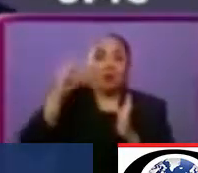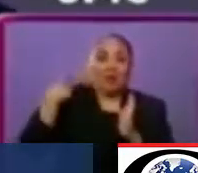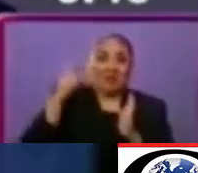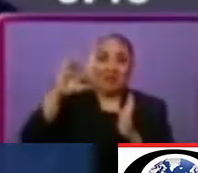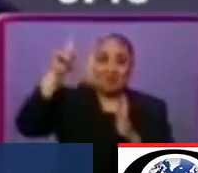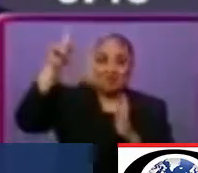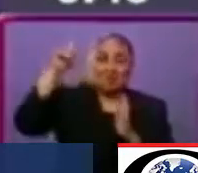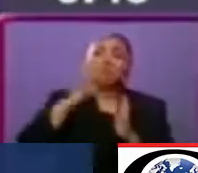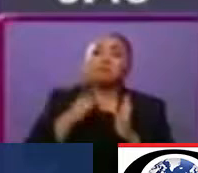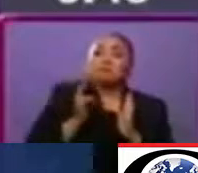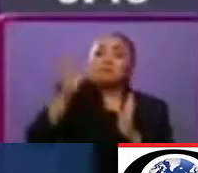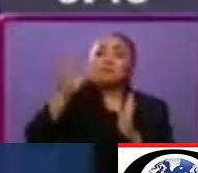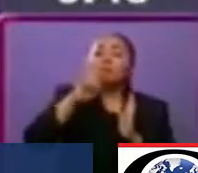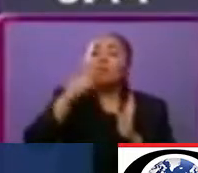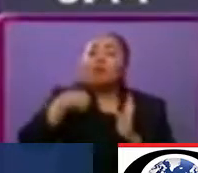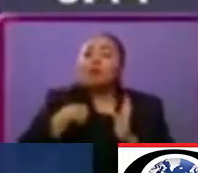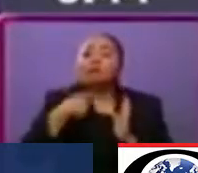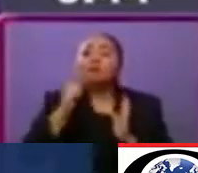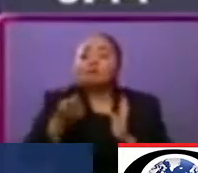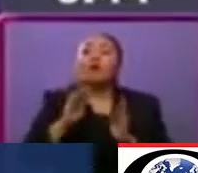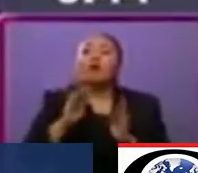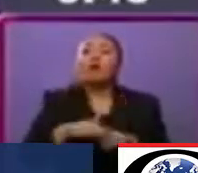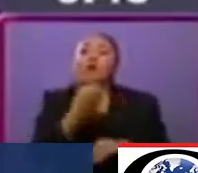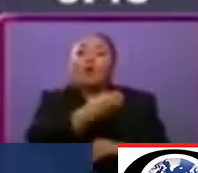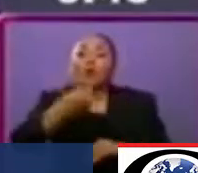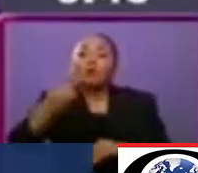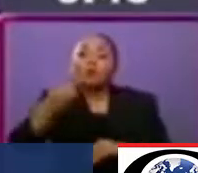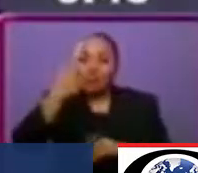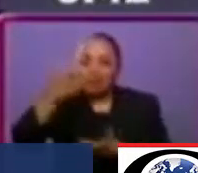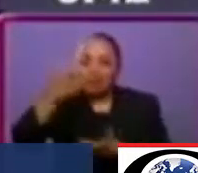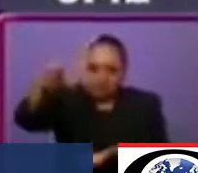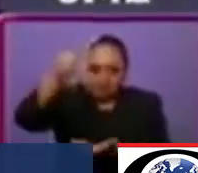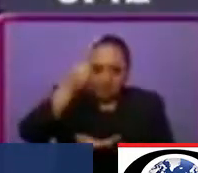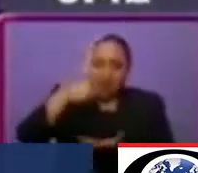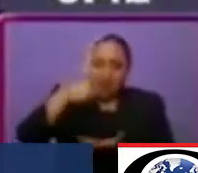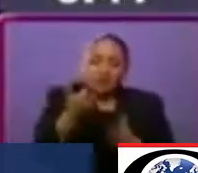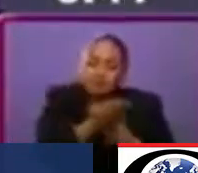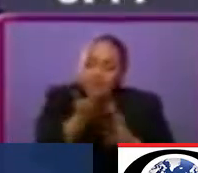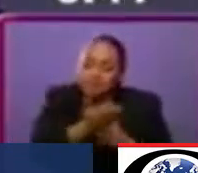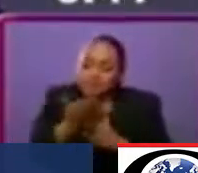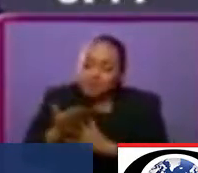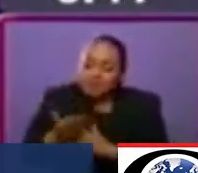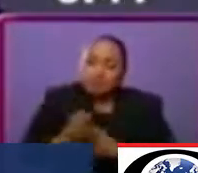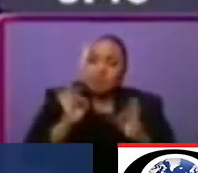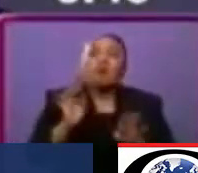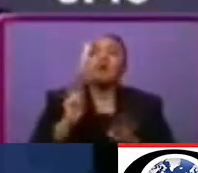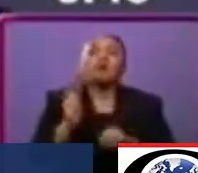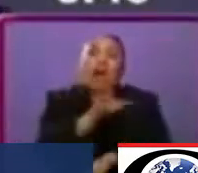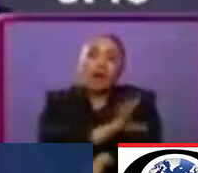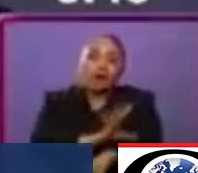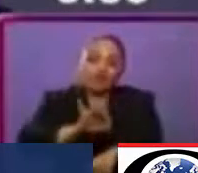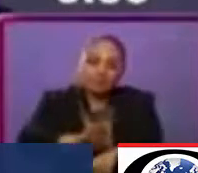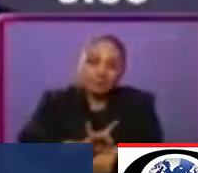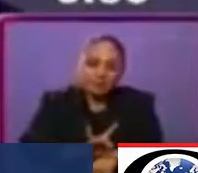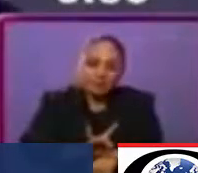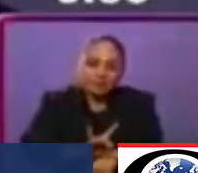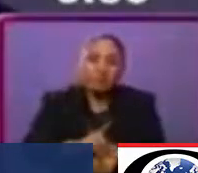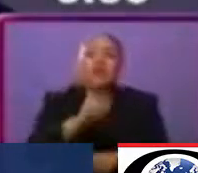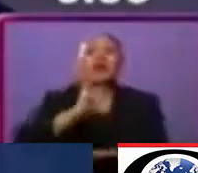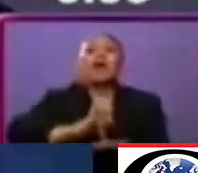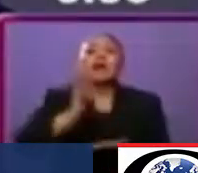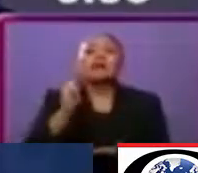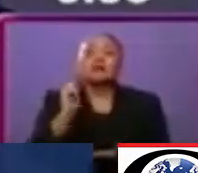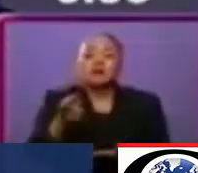negro y una corbata roja. De lado ¿Qué no de las iría mujeres, a su funeral? Parecía, ¿no? Eduardo. De negro era, con corbata roja.